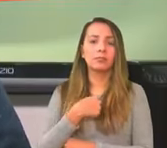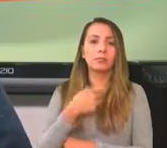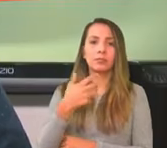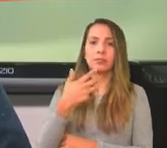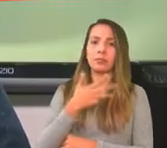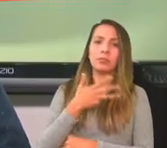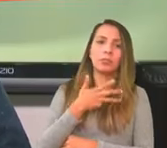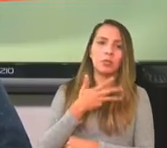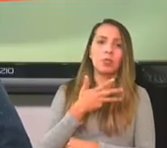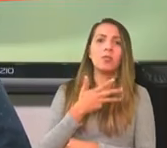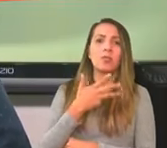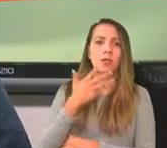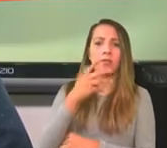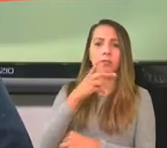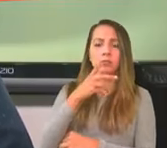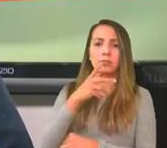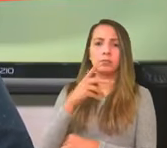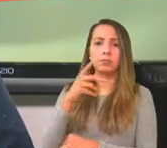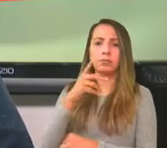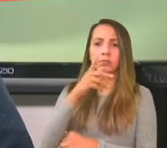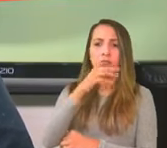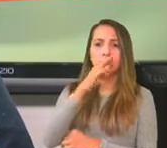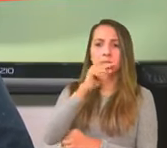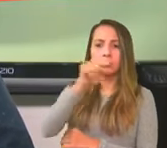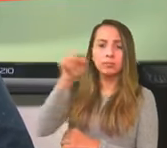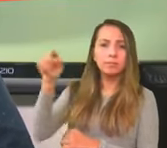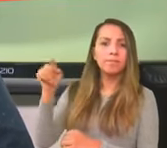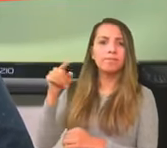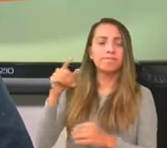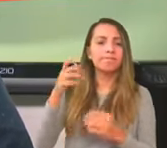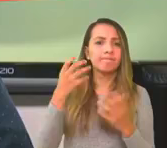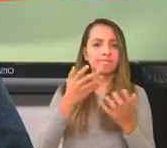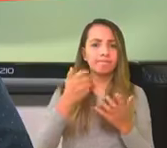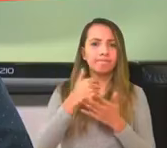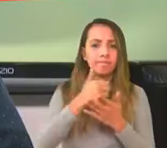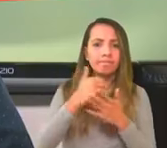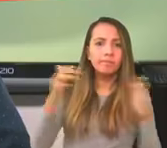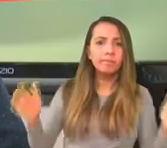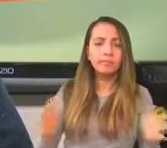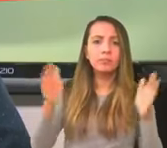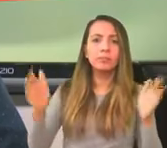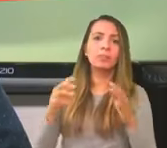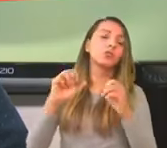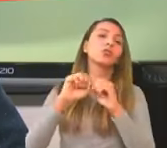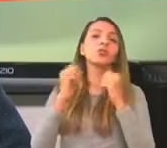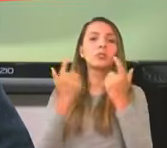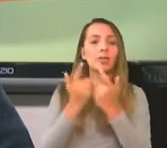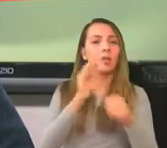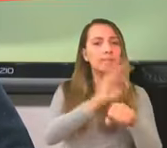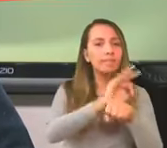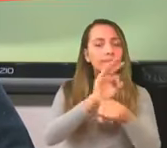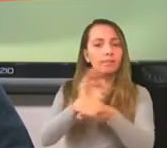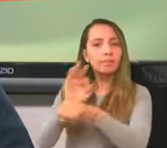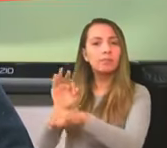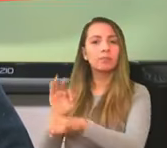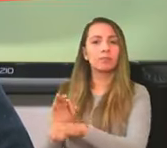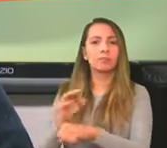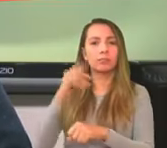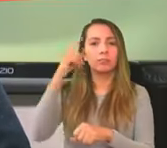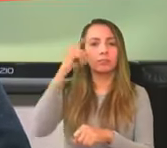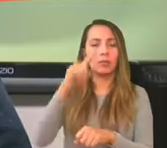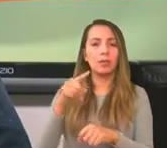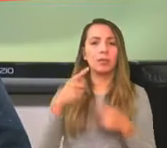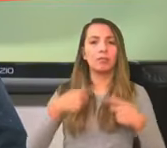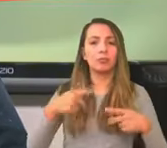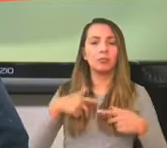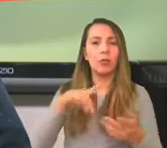activistas políticos que han luchado por la justicia social, muy comprometidos con la nación, con la